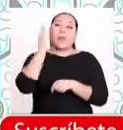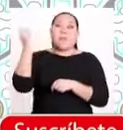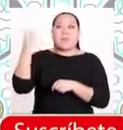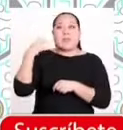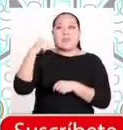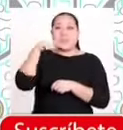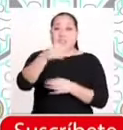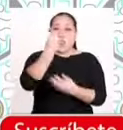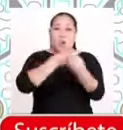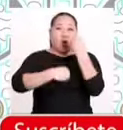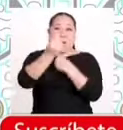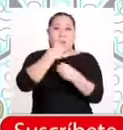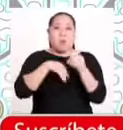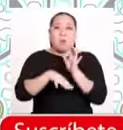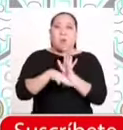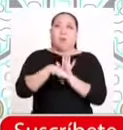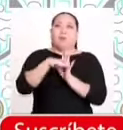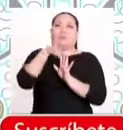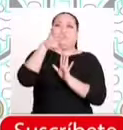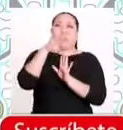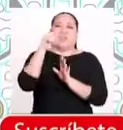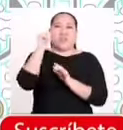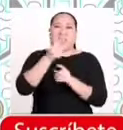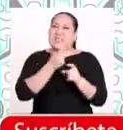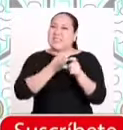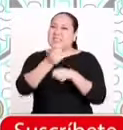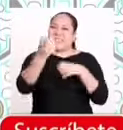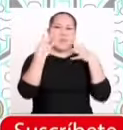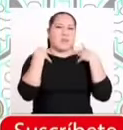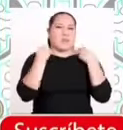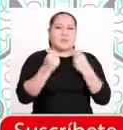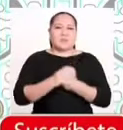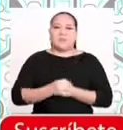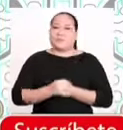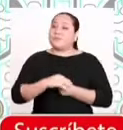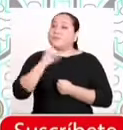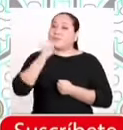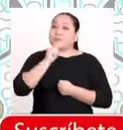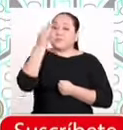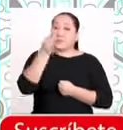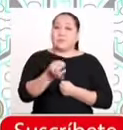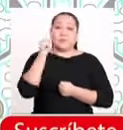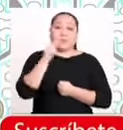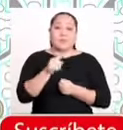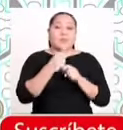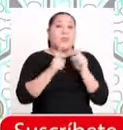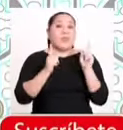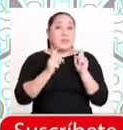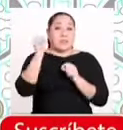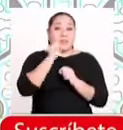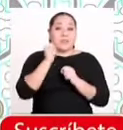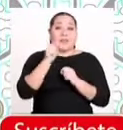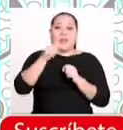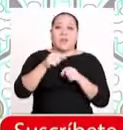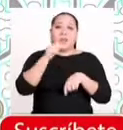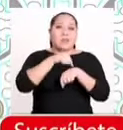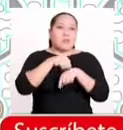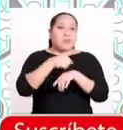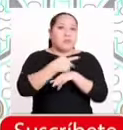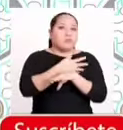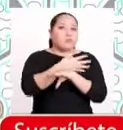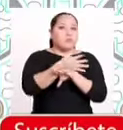dice que si se consume en exceso, puede dañar la salud. Es verdad, pero eso sí. Duran mucho